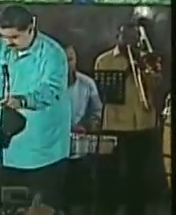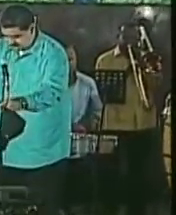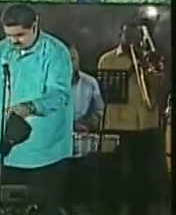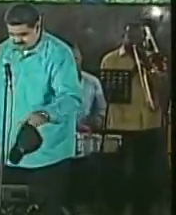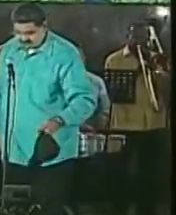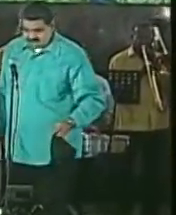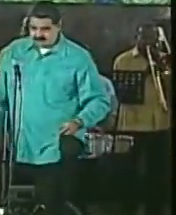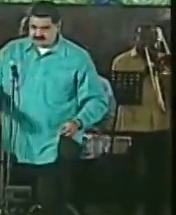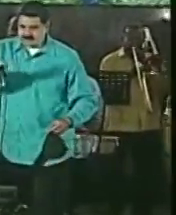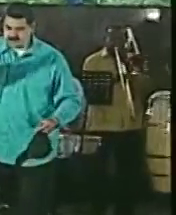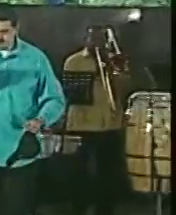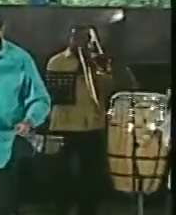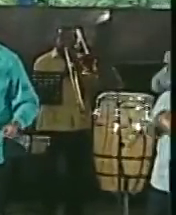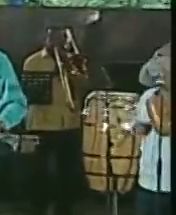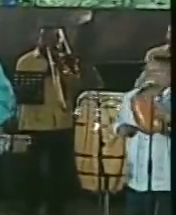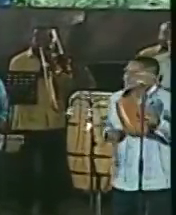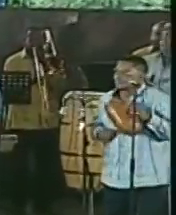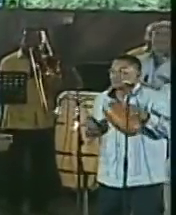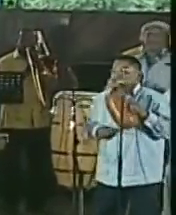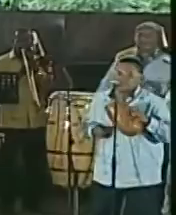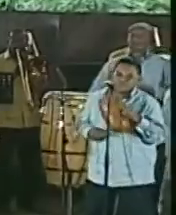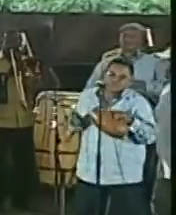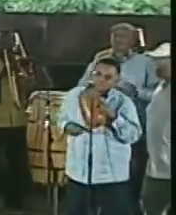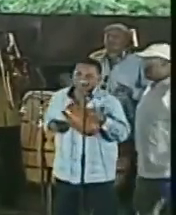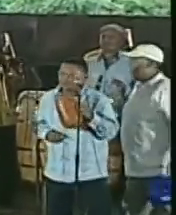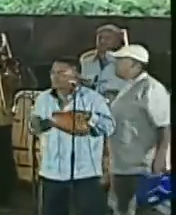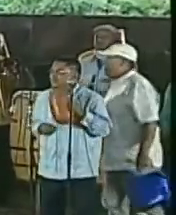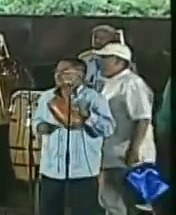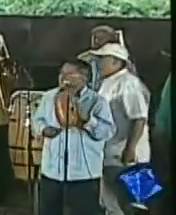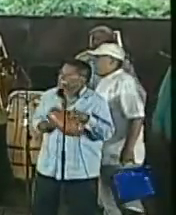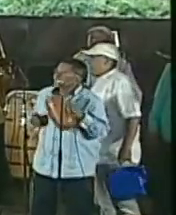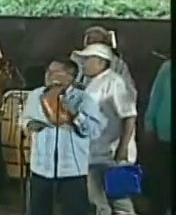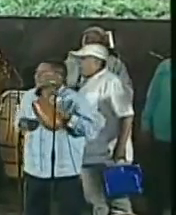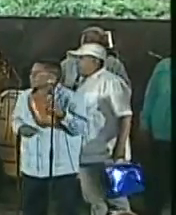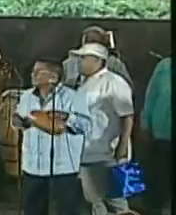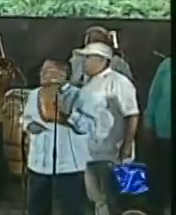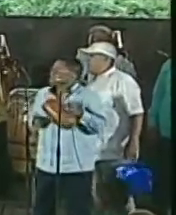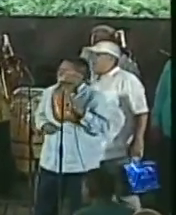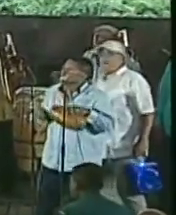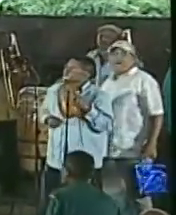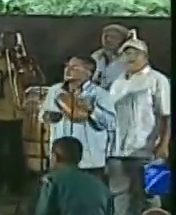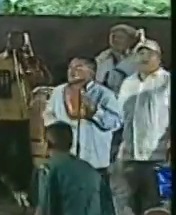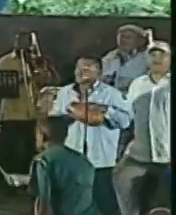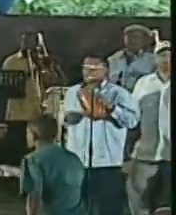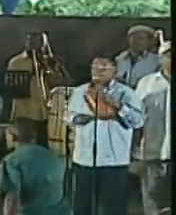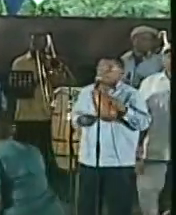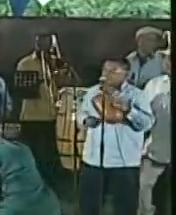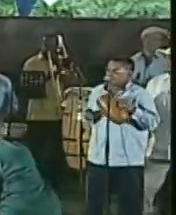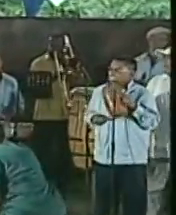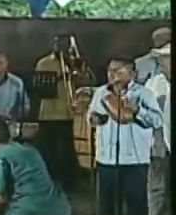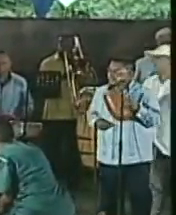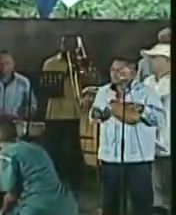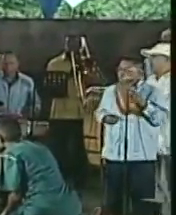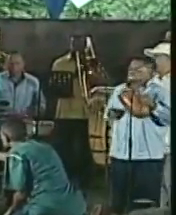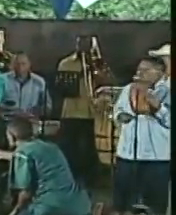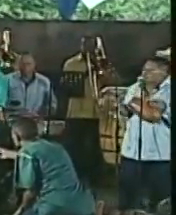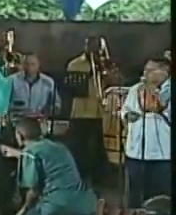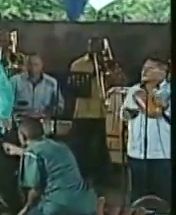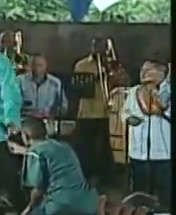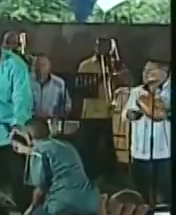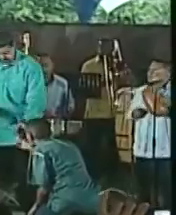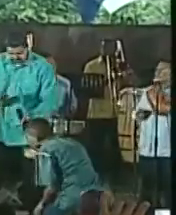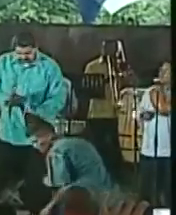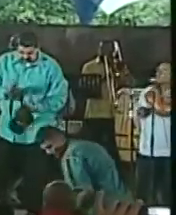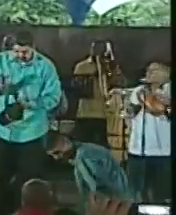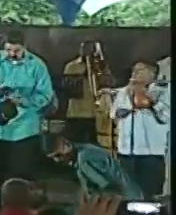alimentación, para lo que es el emprendimiento de proyectos familiares destacados a la siembra, a la producción